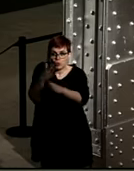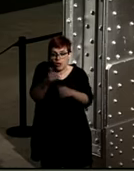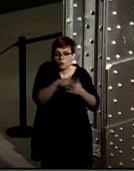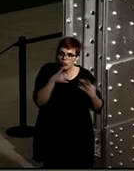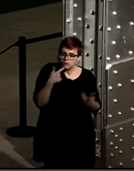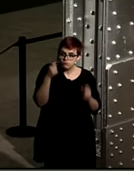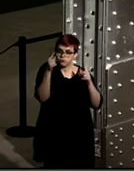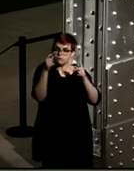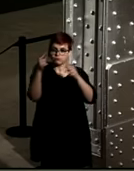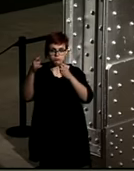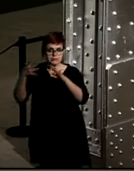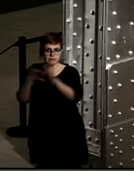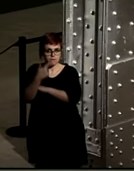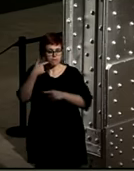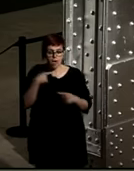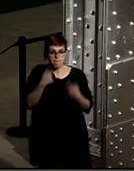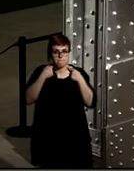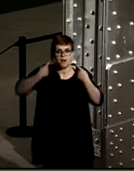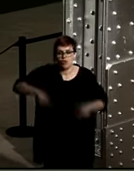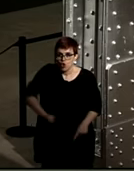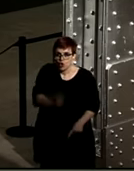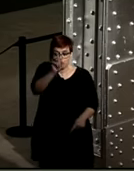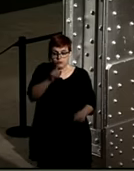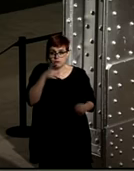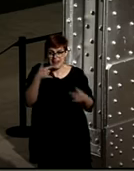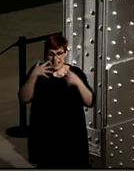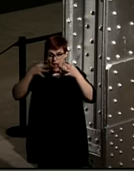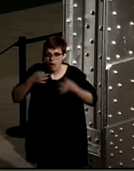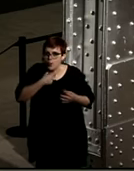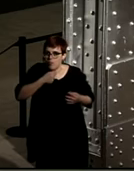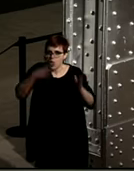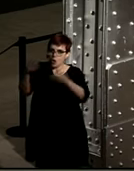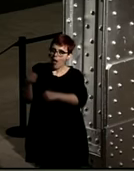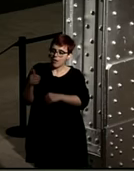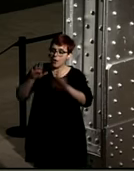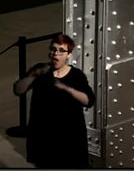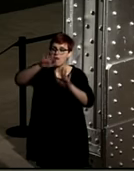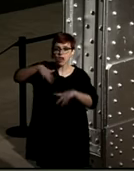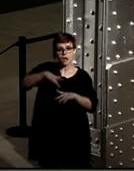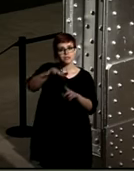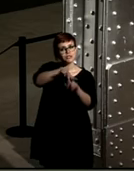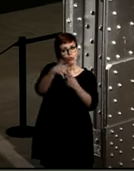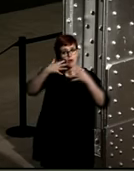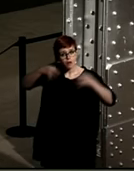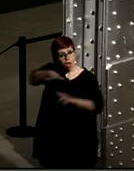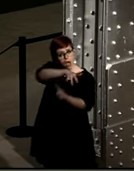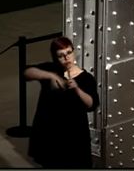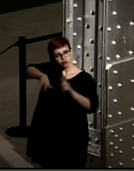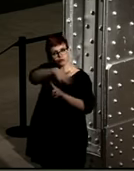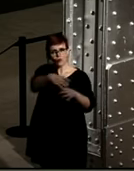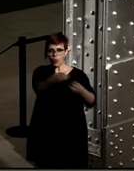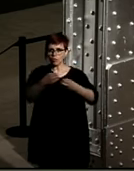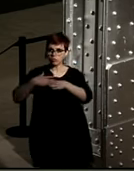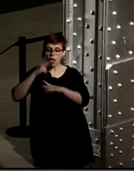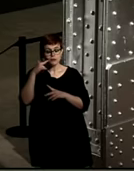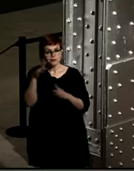así, y lo transformamos en comedia, ¿no? A mí me es más fácil sacar las historias de lo que tengo alrededor que buscarlas. Yo digamos que me